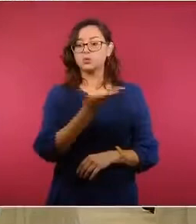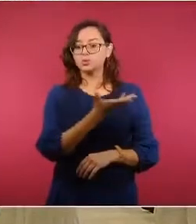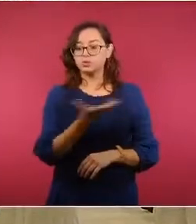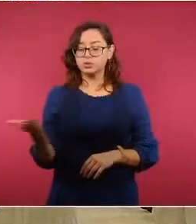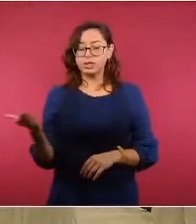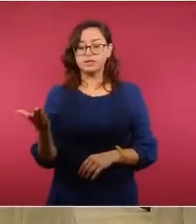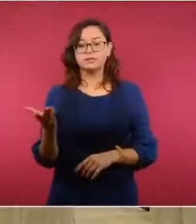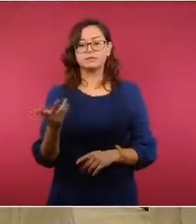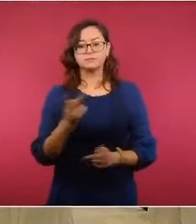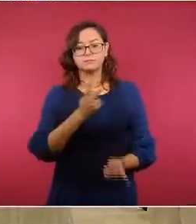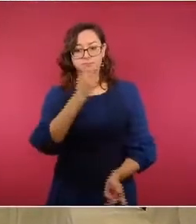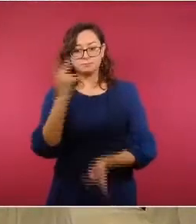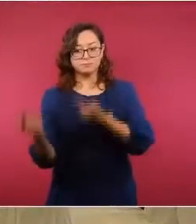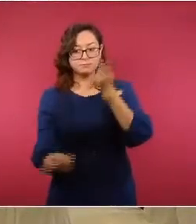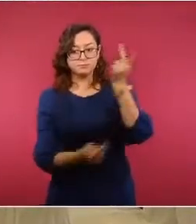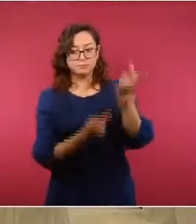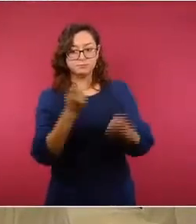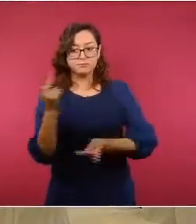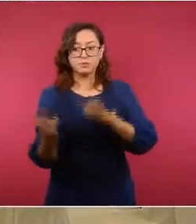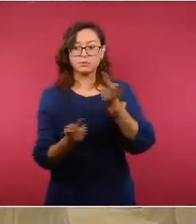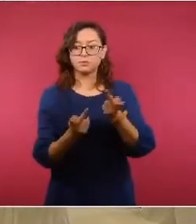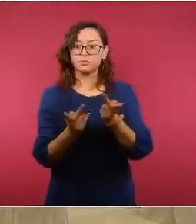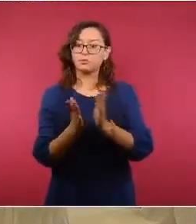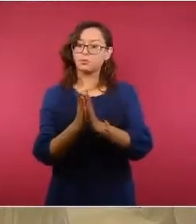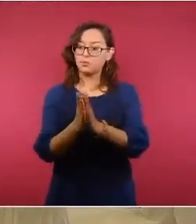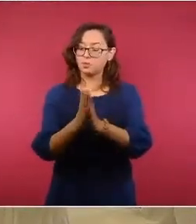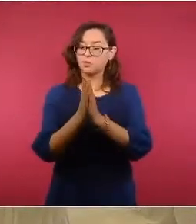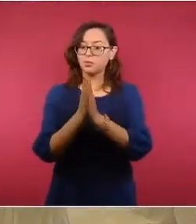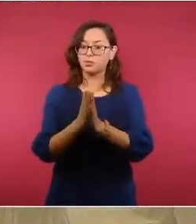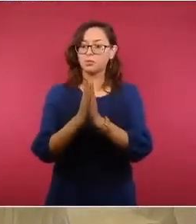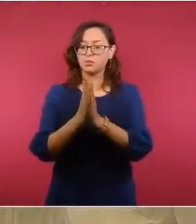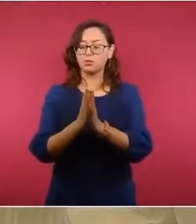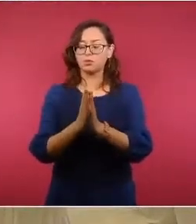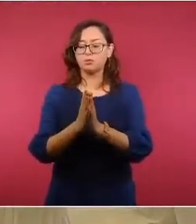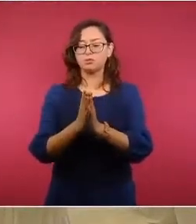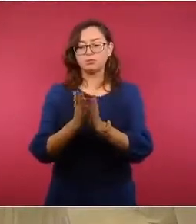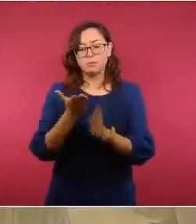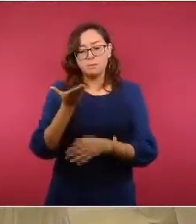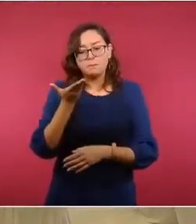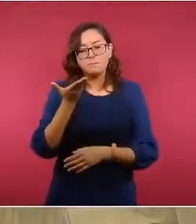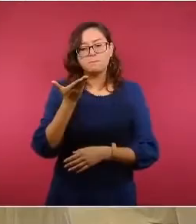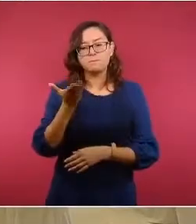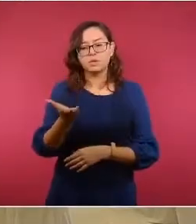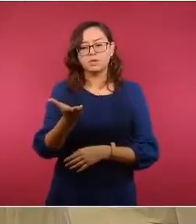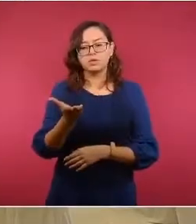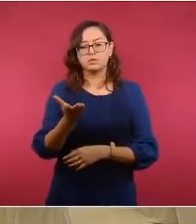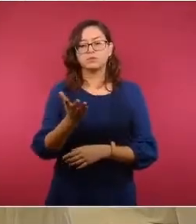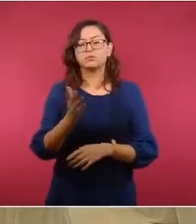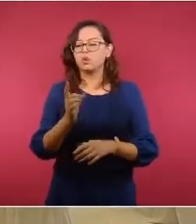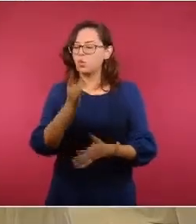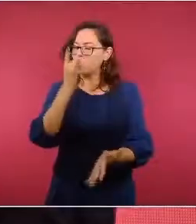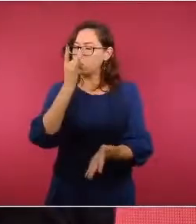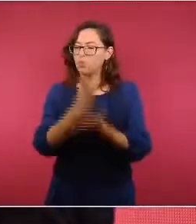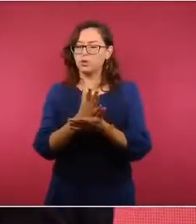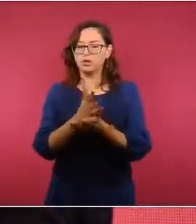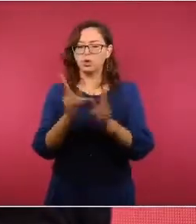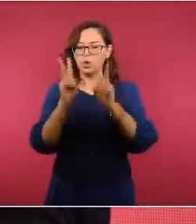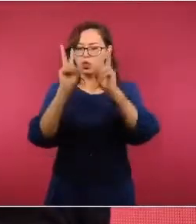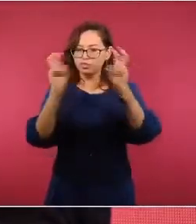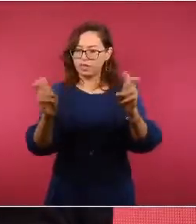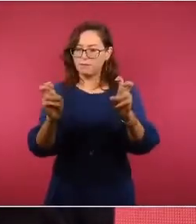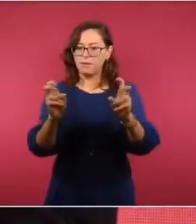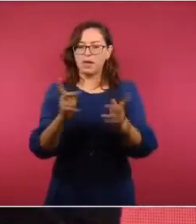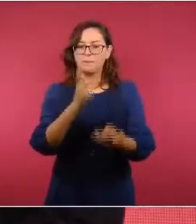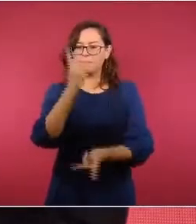respetuosamente les pido que nos ajustemos en esta ocasión a preguntas sobre el avión, sobre la